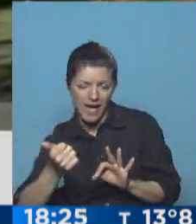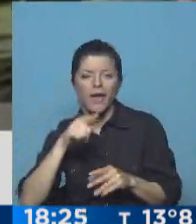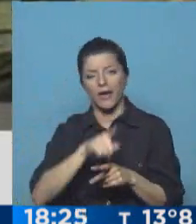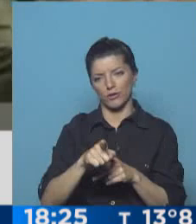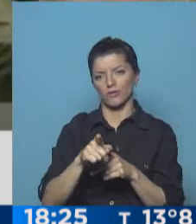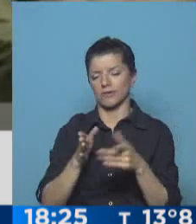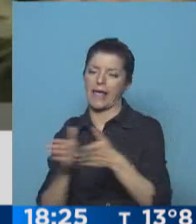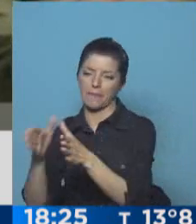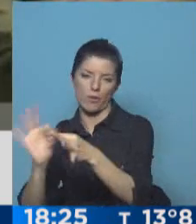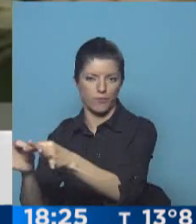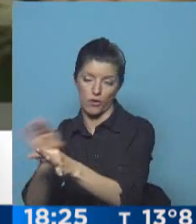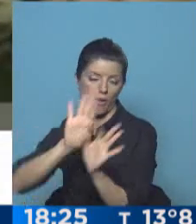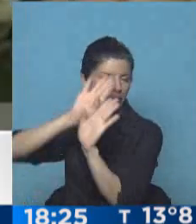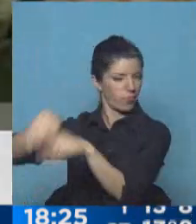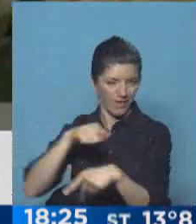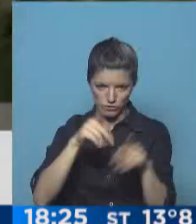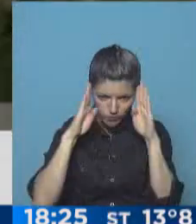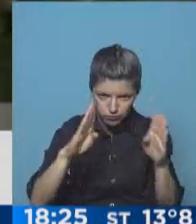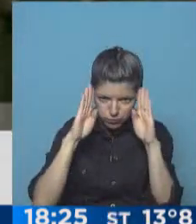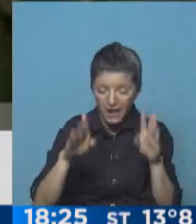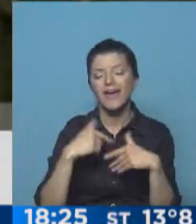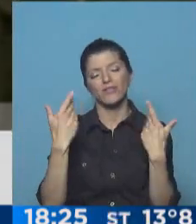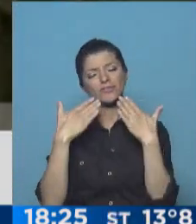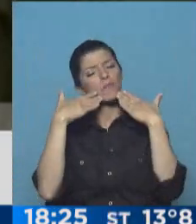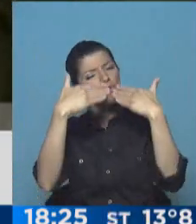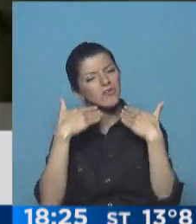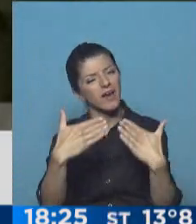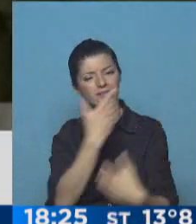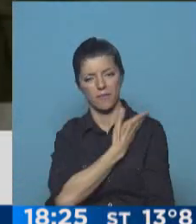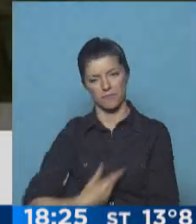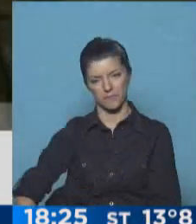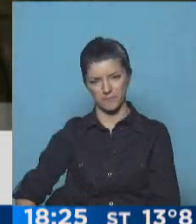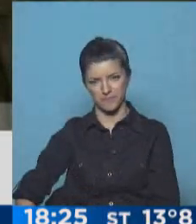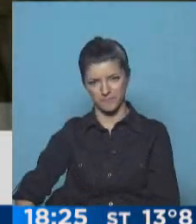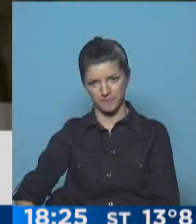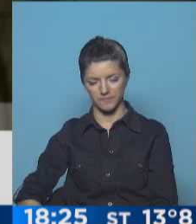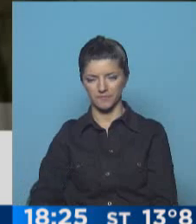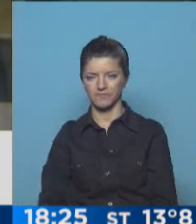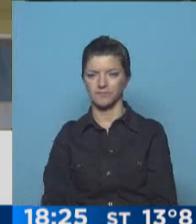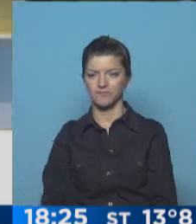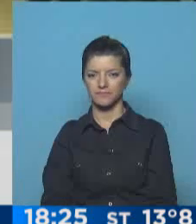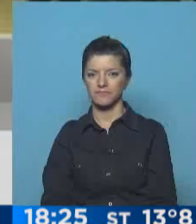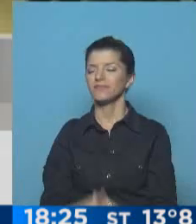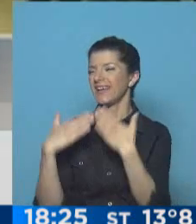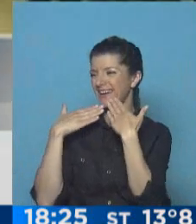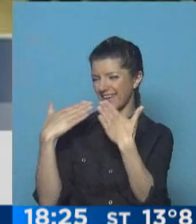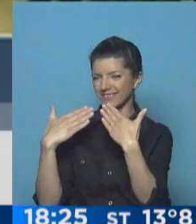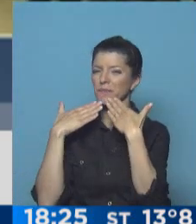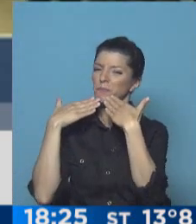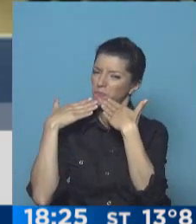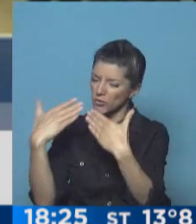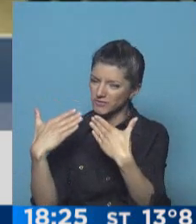De corazón, Presidenta, en nombre de todos los entrerrianos, muchísimas gracias. Gracias, gracias, Pato. Muchas